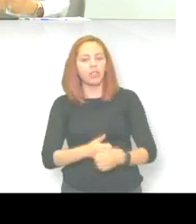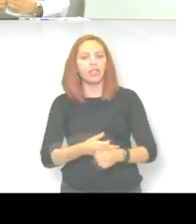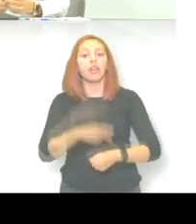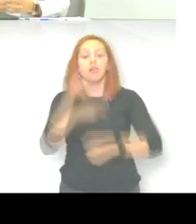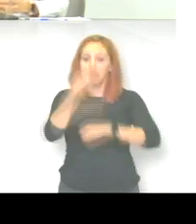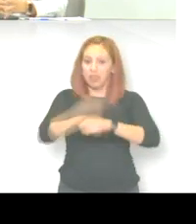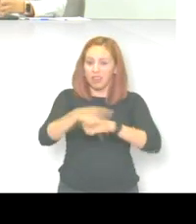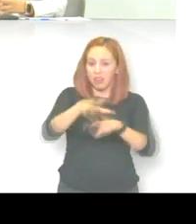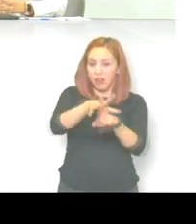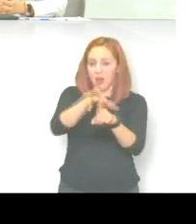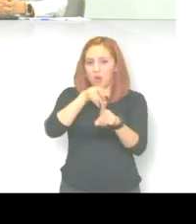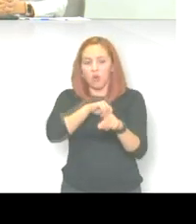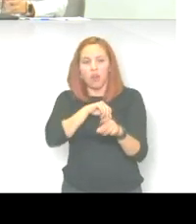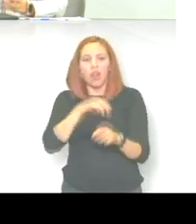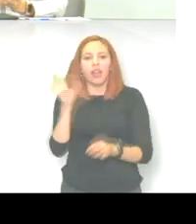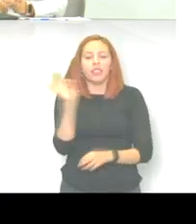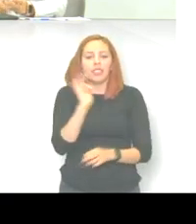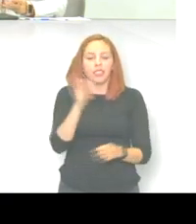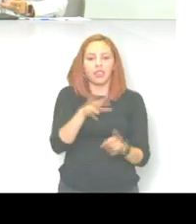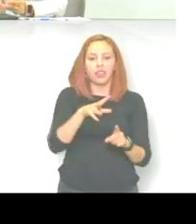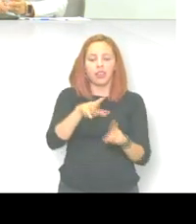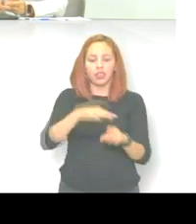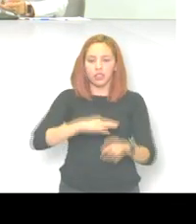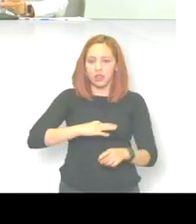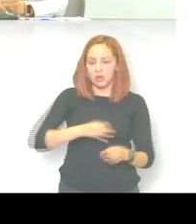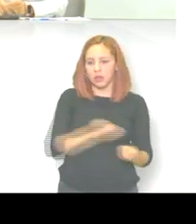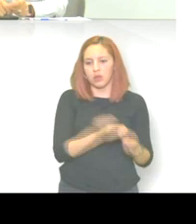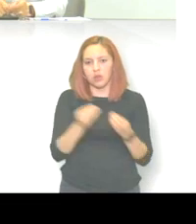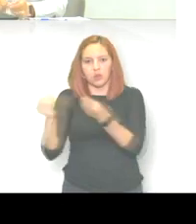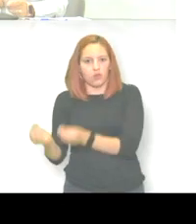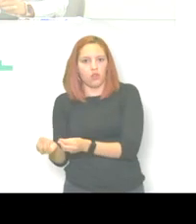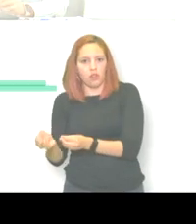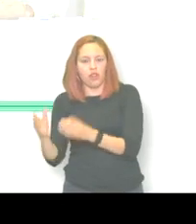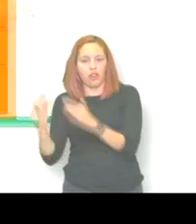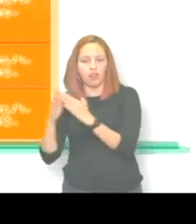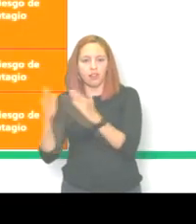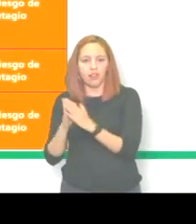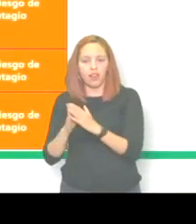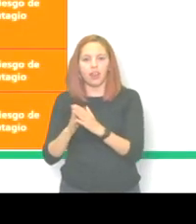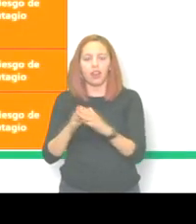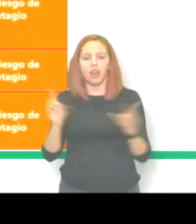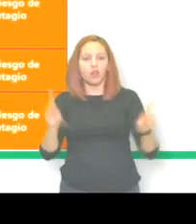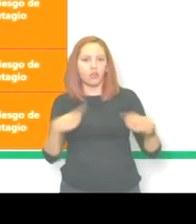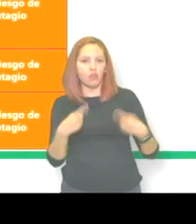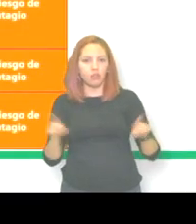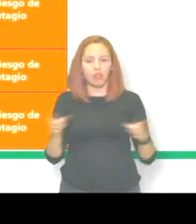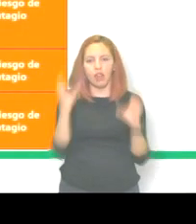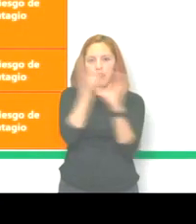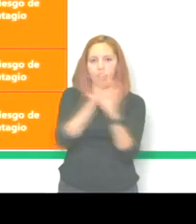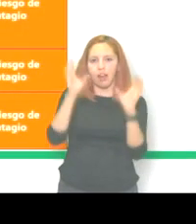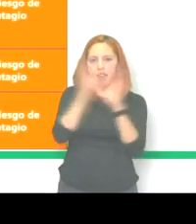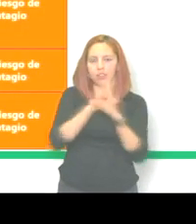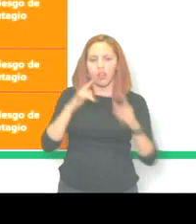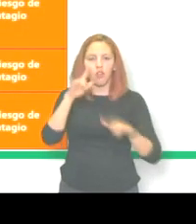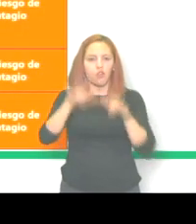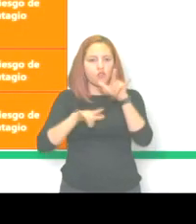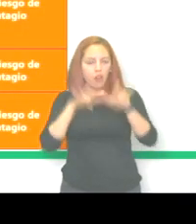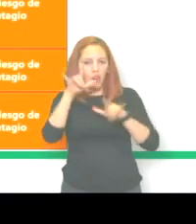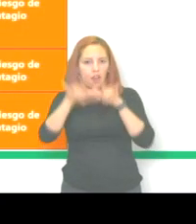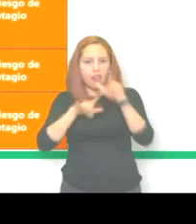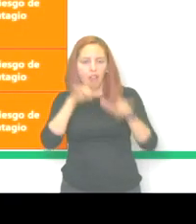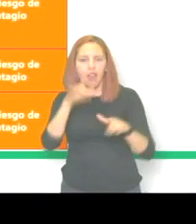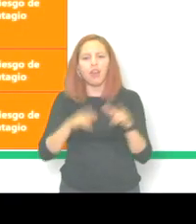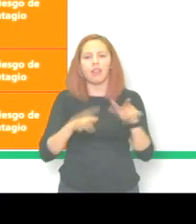que pueden llevar este virus a casa, eventos masivos, conciertos, parques de diversiones, ferias, eventos culturales